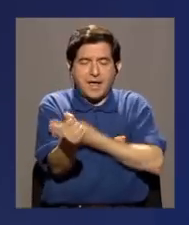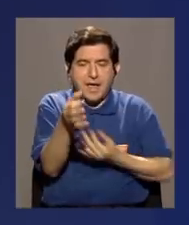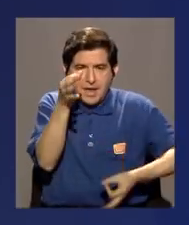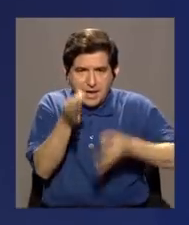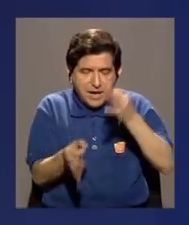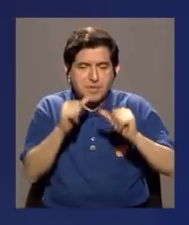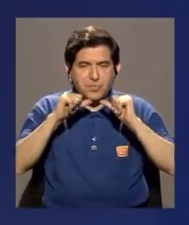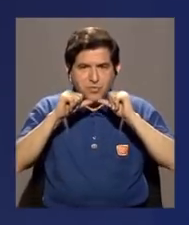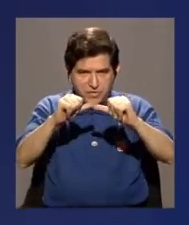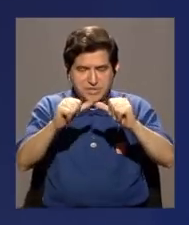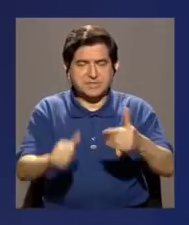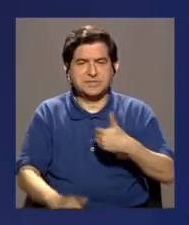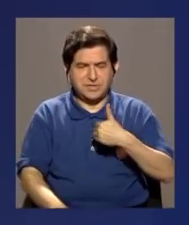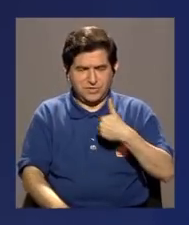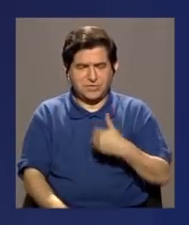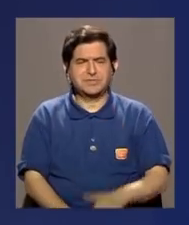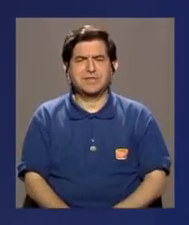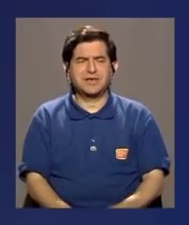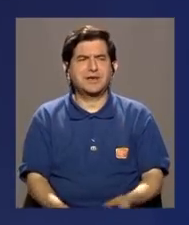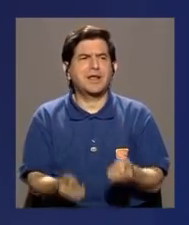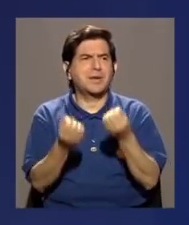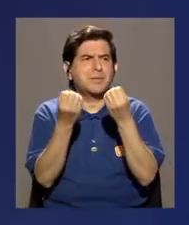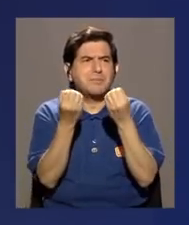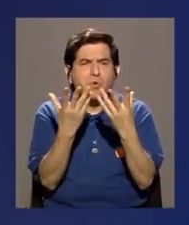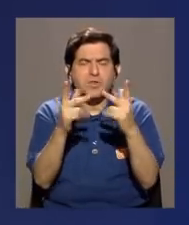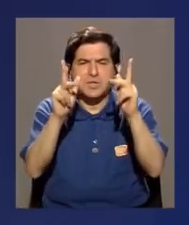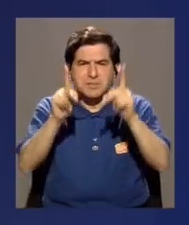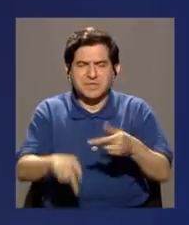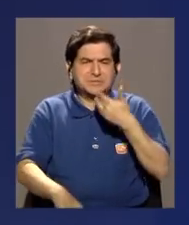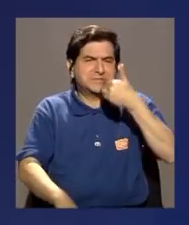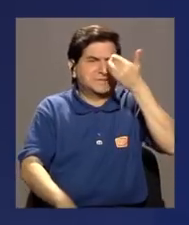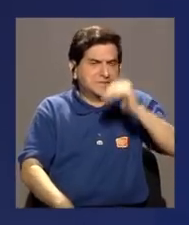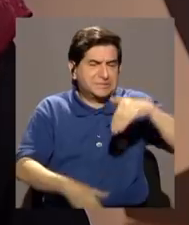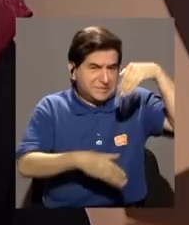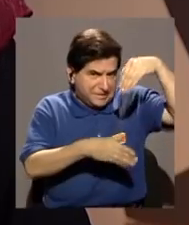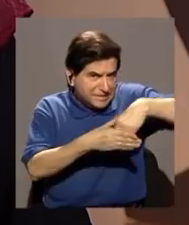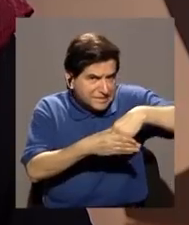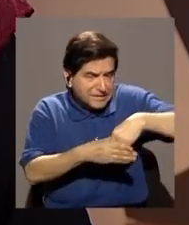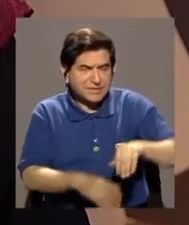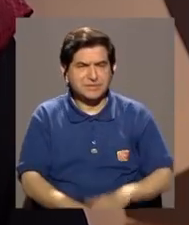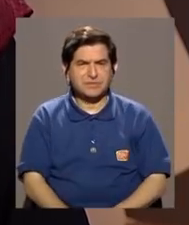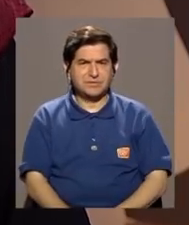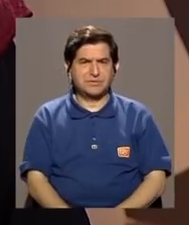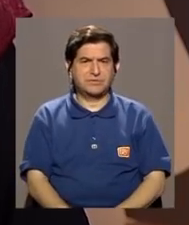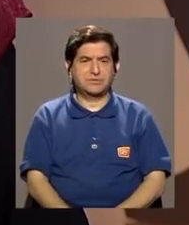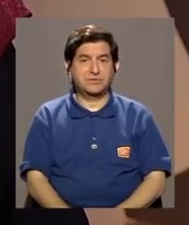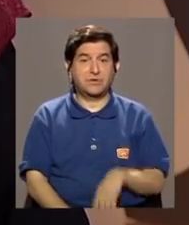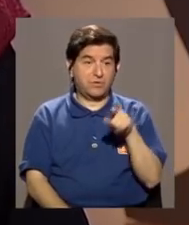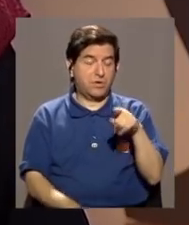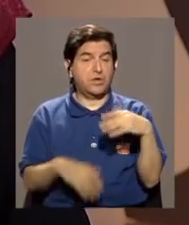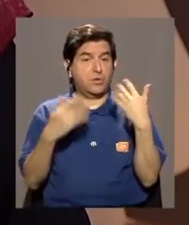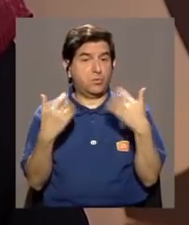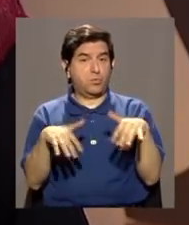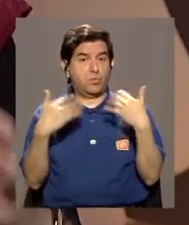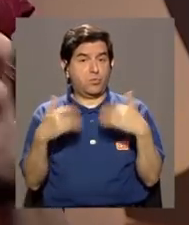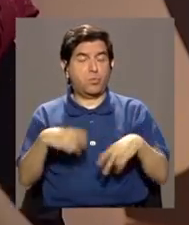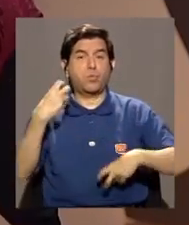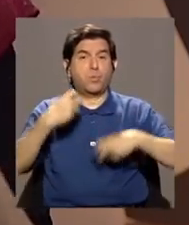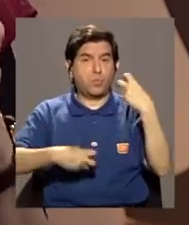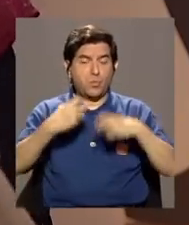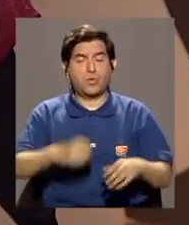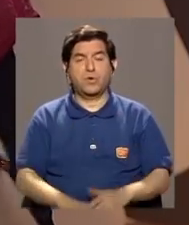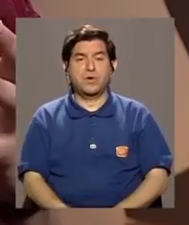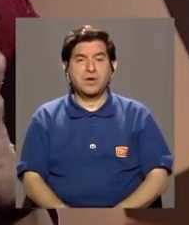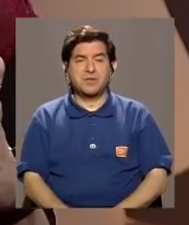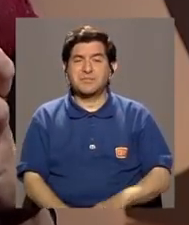todavía existe una gran cantidad de frutas podridas y clark y usted todavía suma esto algo grave bueno